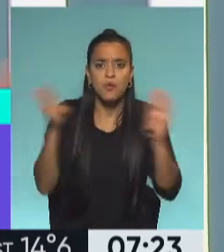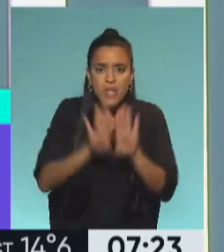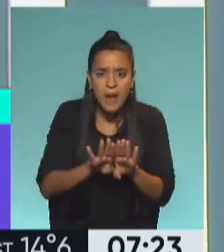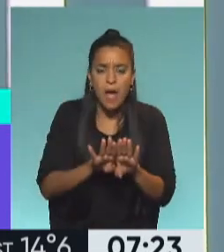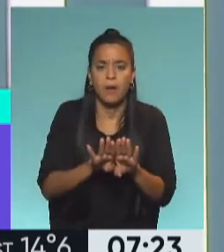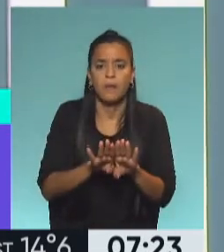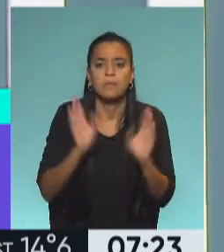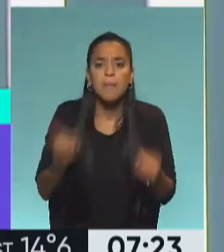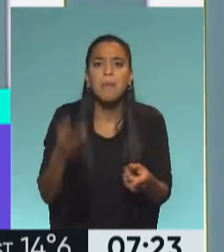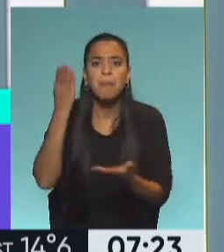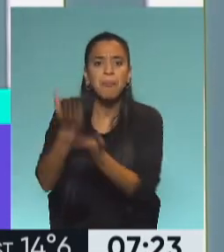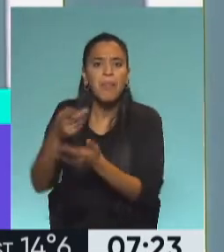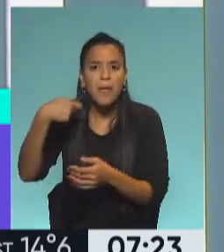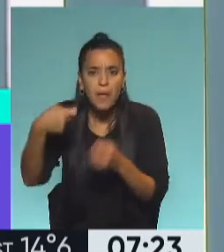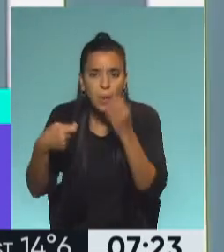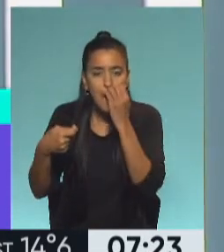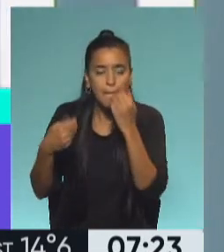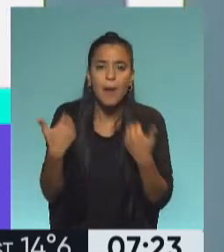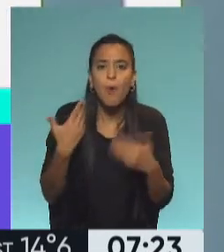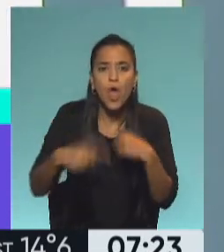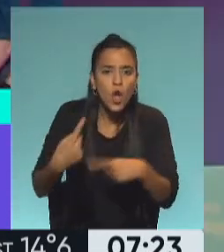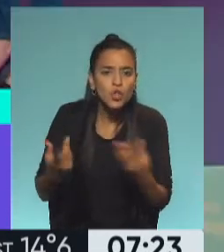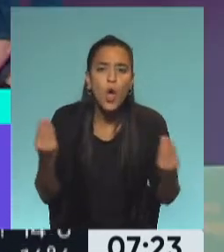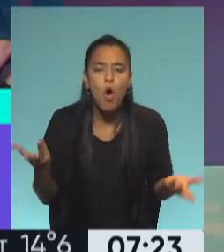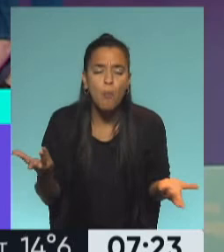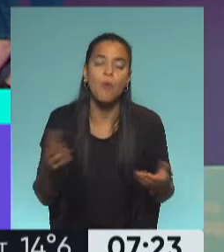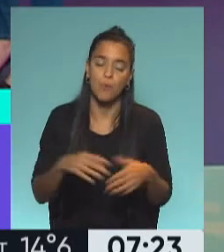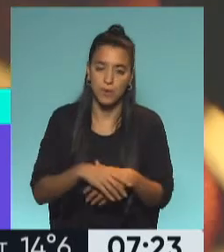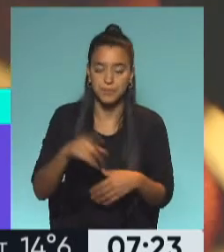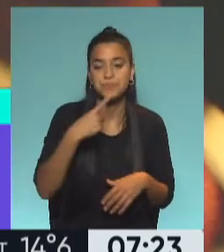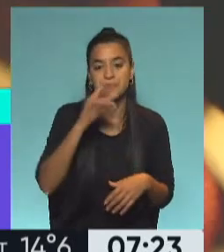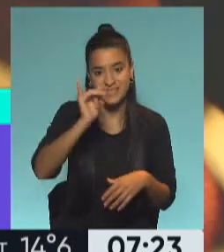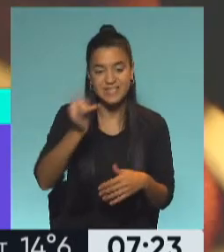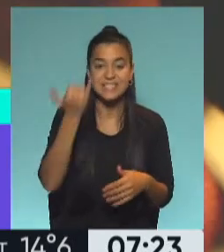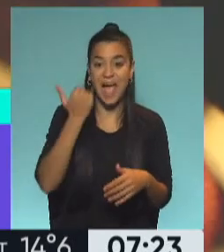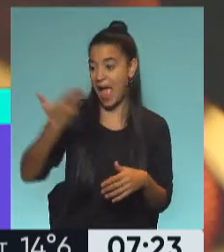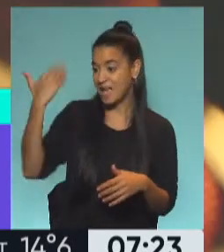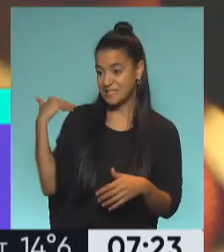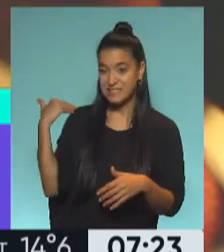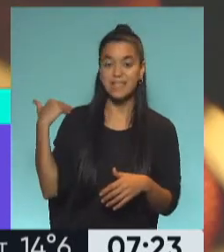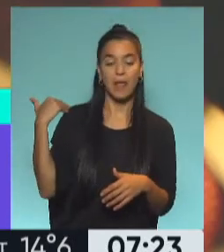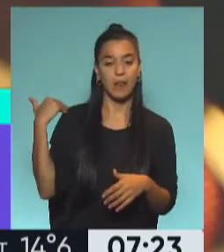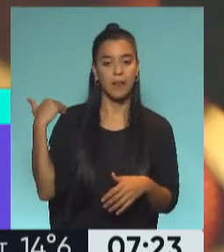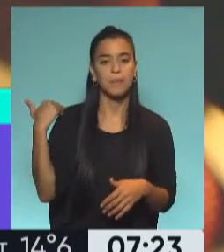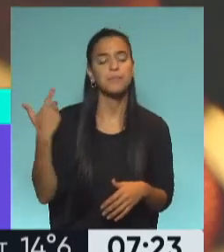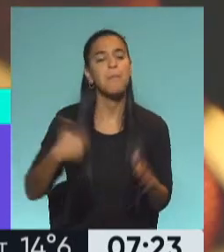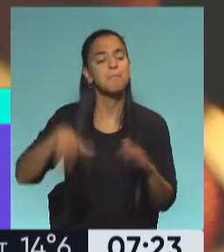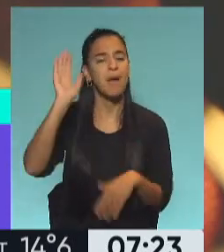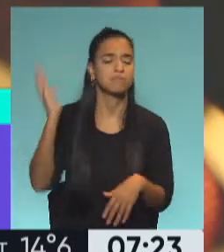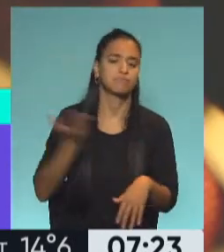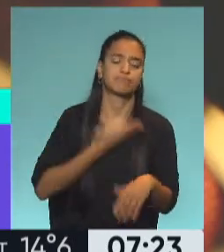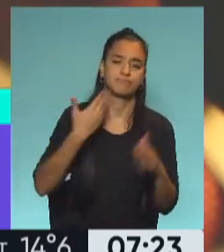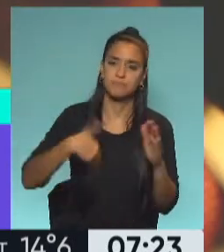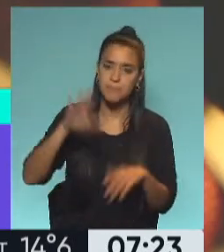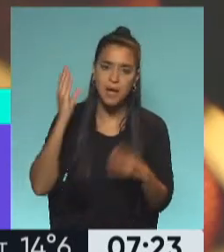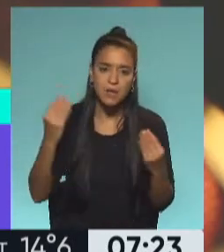además tenemos que pedir un crédito para poder seguir subsistiendo, ¿no? Sí, bueno, de hecho ya ayer salió, donde más golpea también